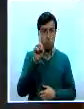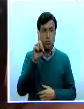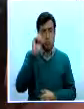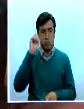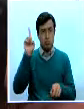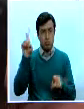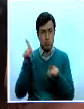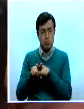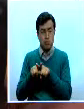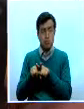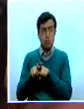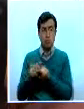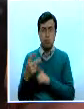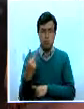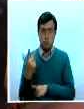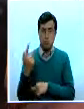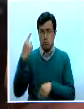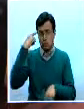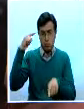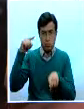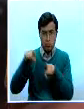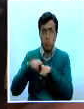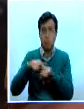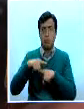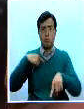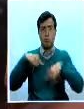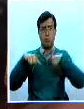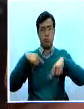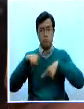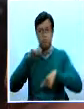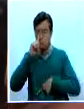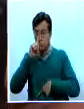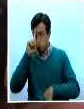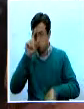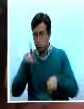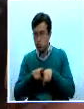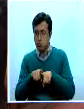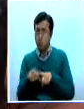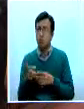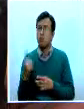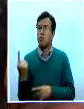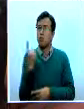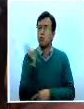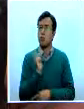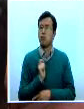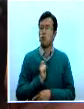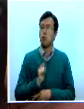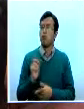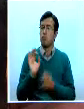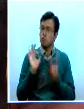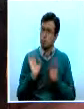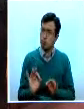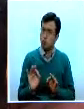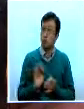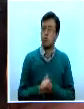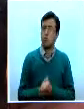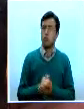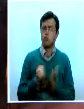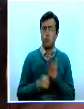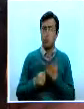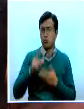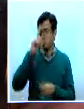acuerdo tripartito o mejor dicho acuerdo entre patrono y el empleador con excepción de la fijación del salario básico unificado donde si tuvo que intervenir el